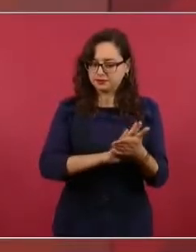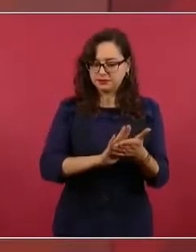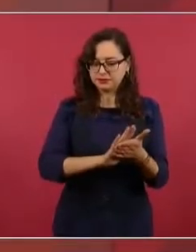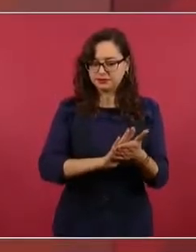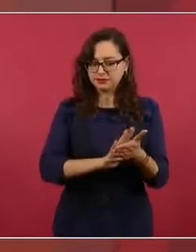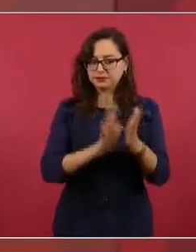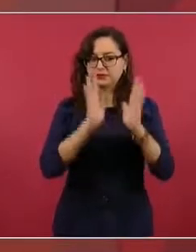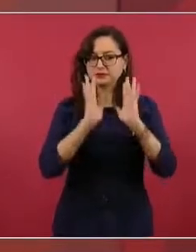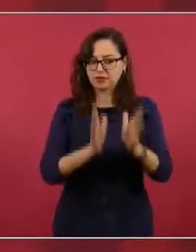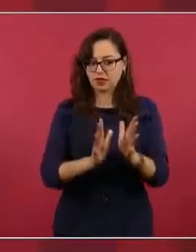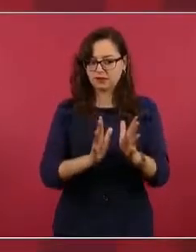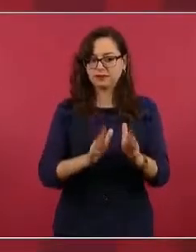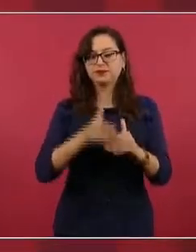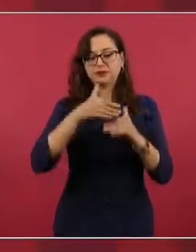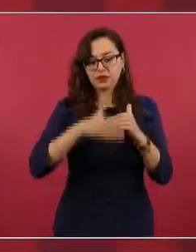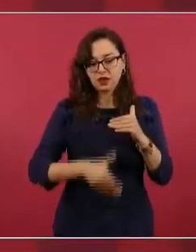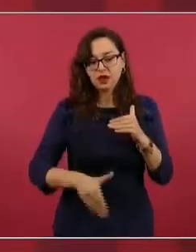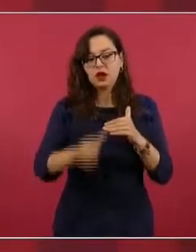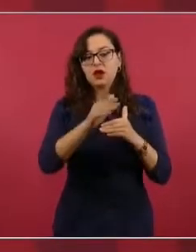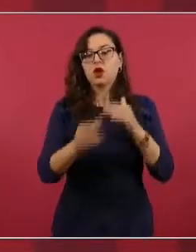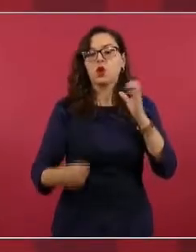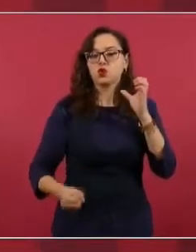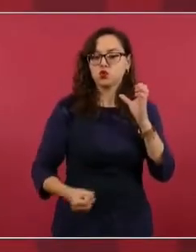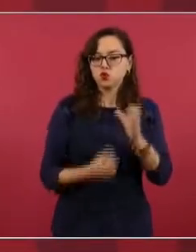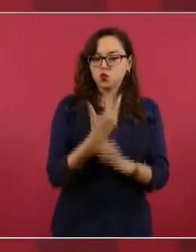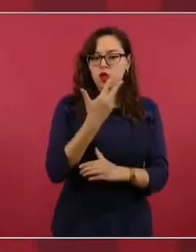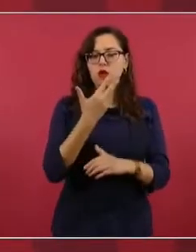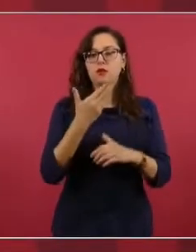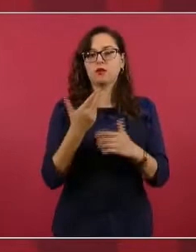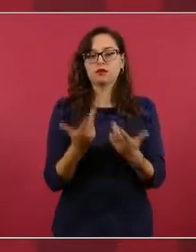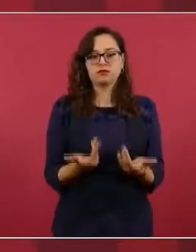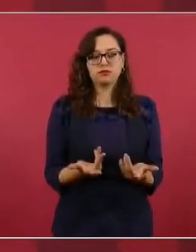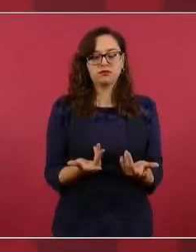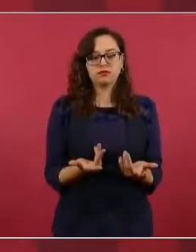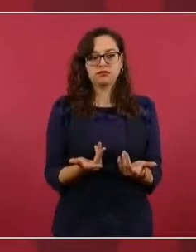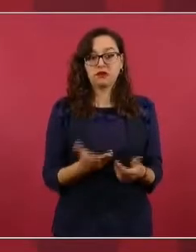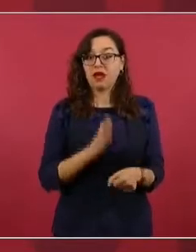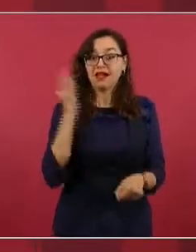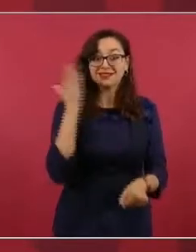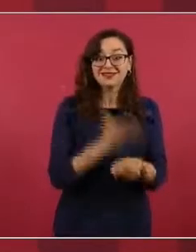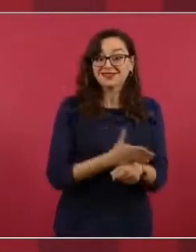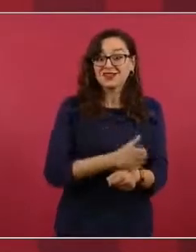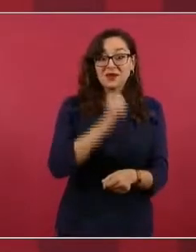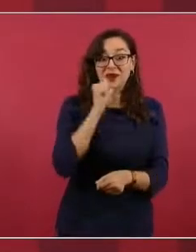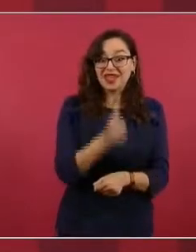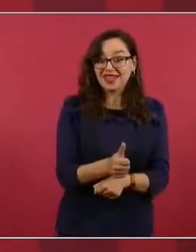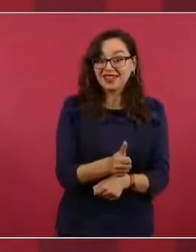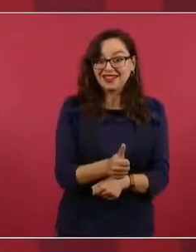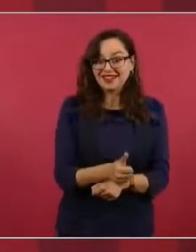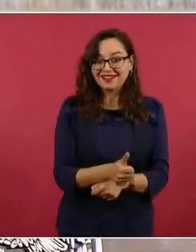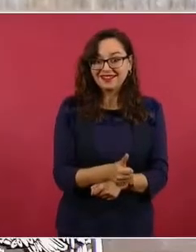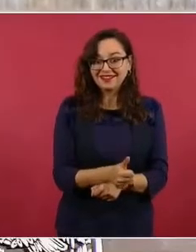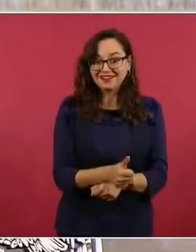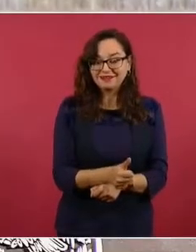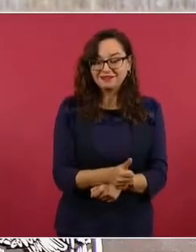se cancelaba por completo el permiso de importación. O sea, así, caso por caso.